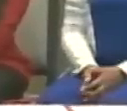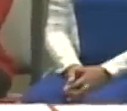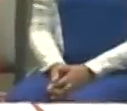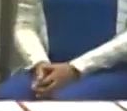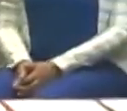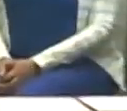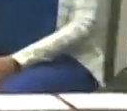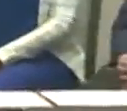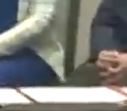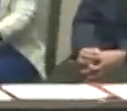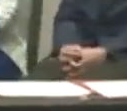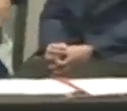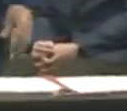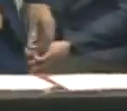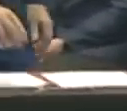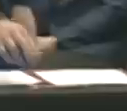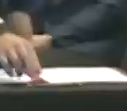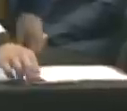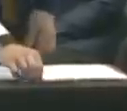acuerdo parcial.